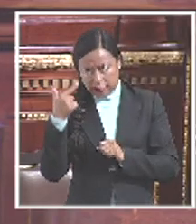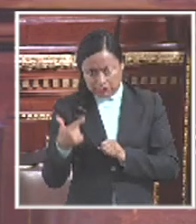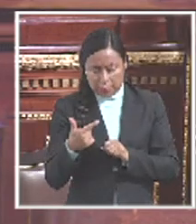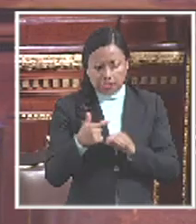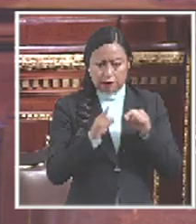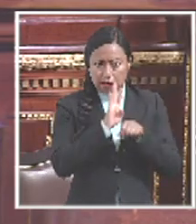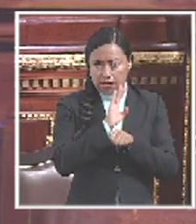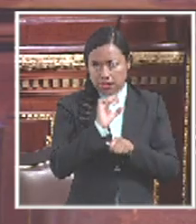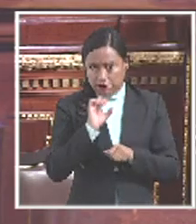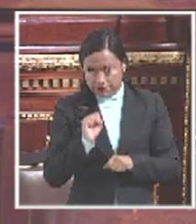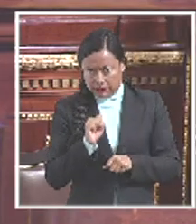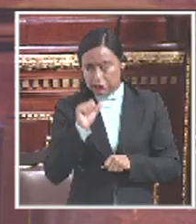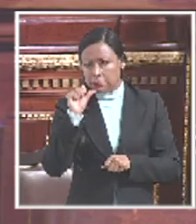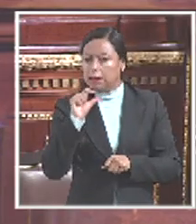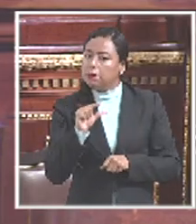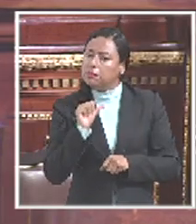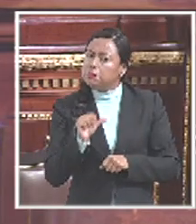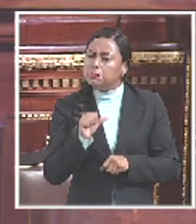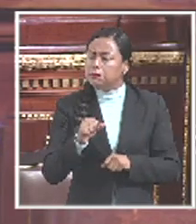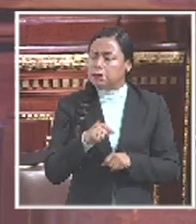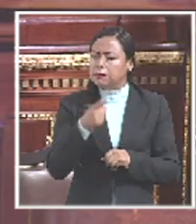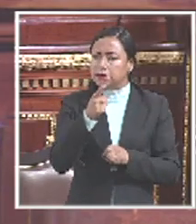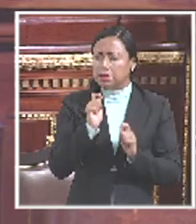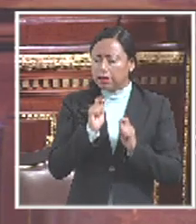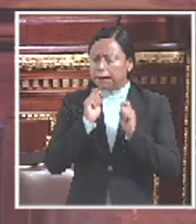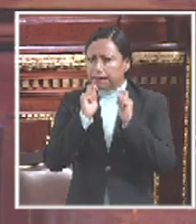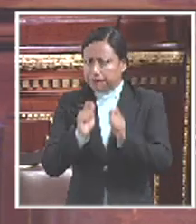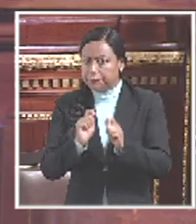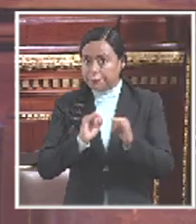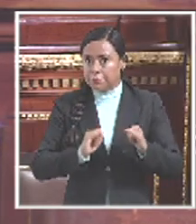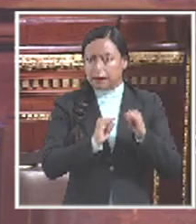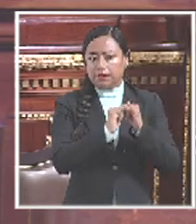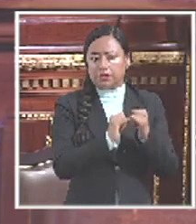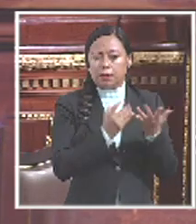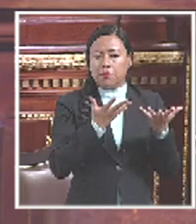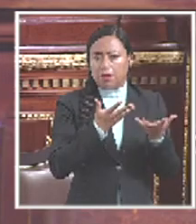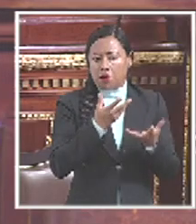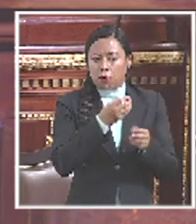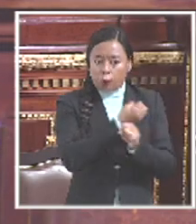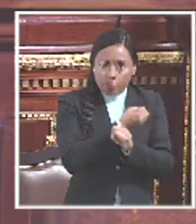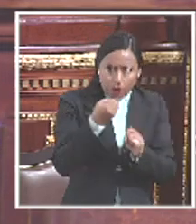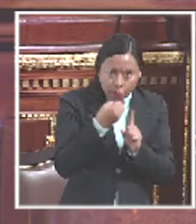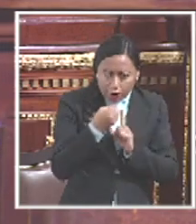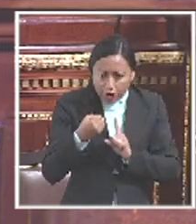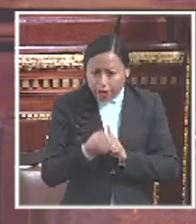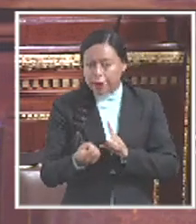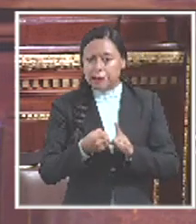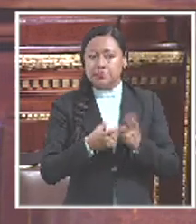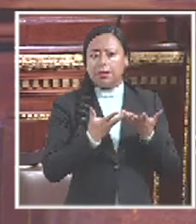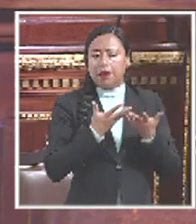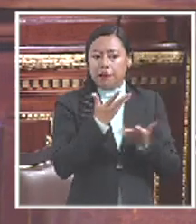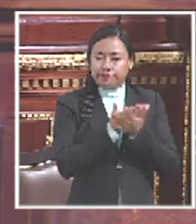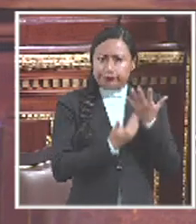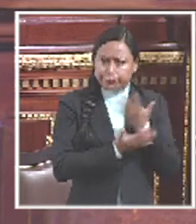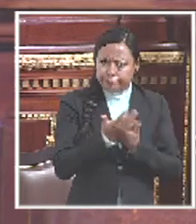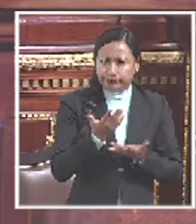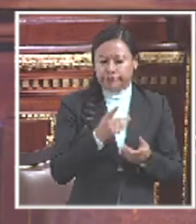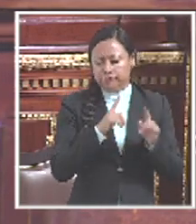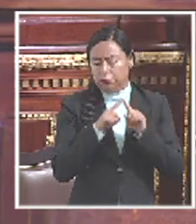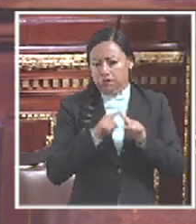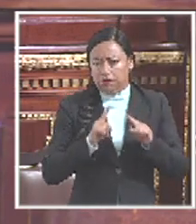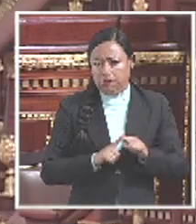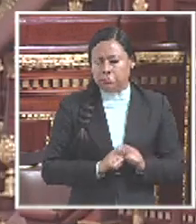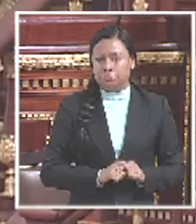que dicho instituto se haga cargo de organizar, operar y supervisar la prestación de los servicios a que se refiere este